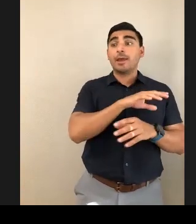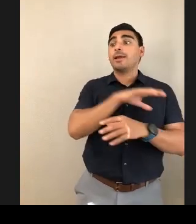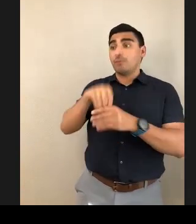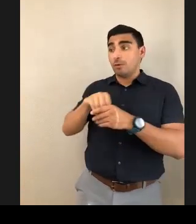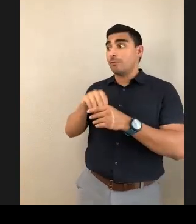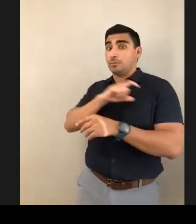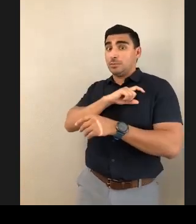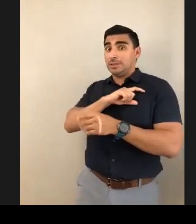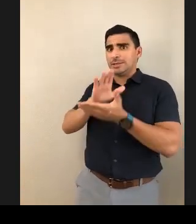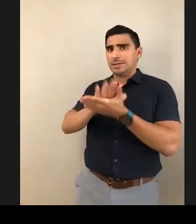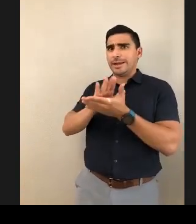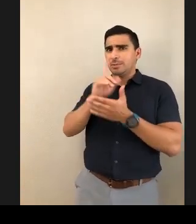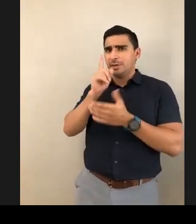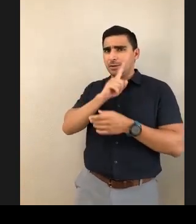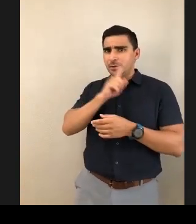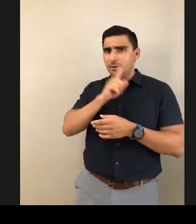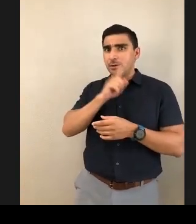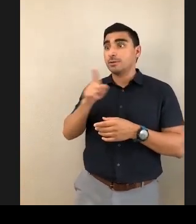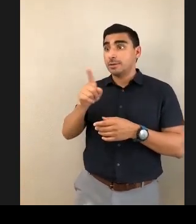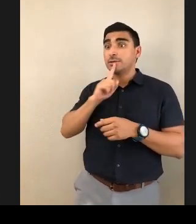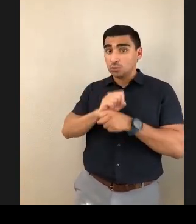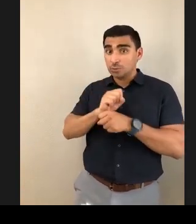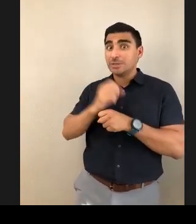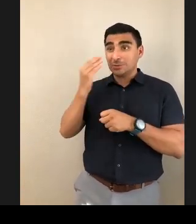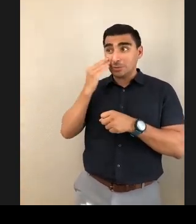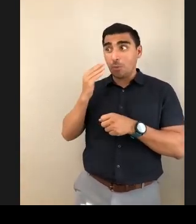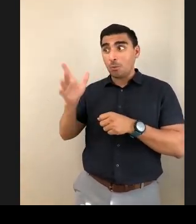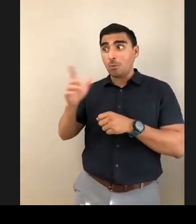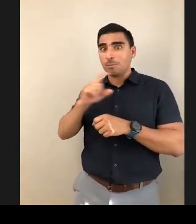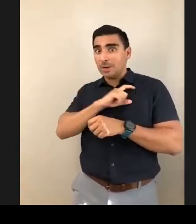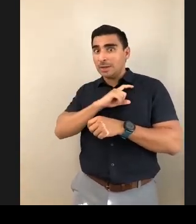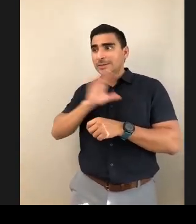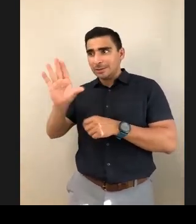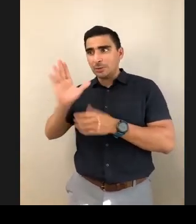tiene que hacer un arresto, entonces